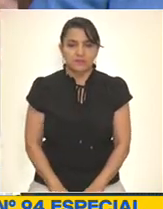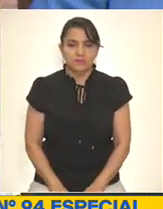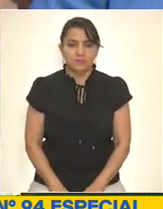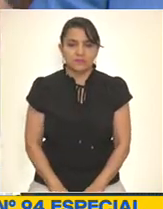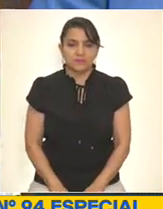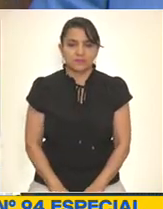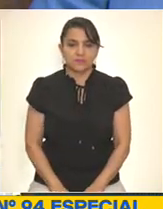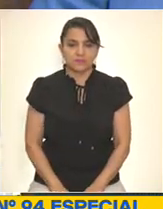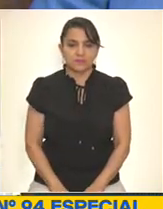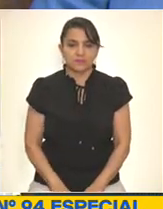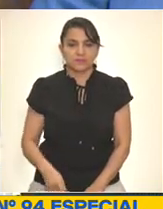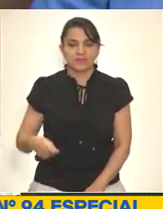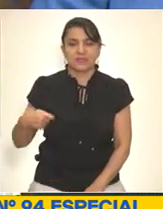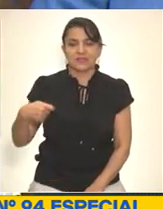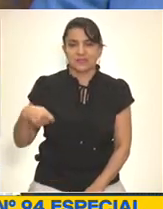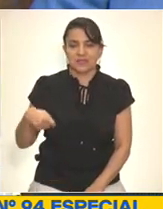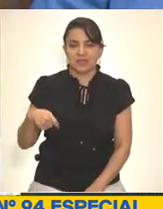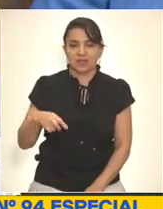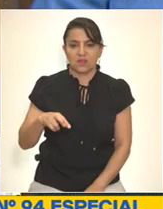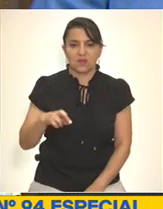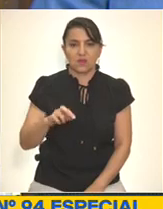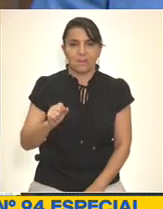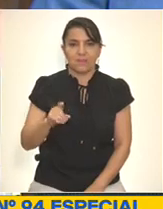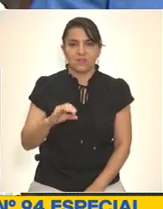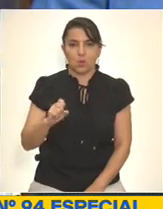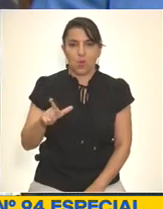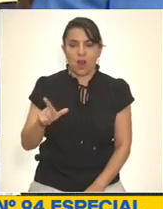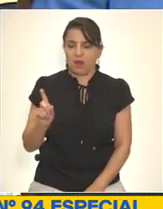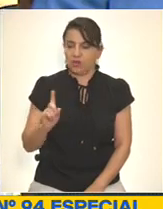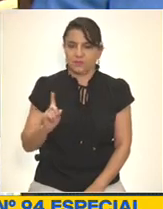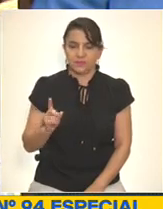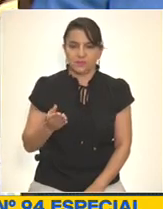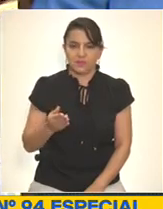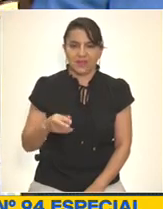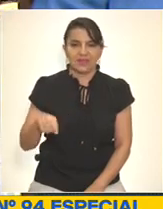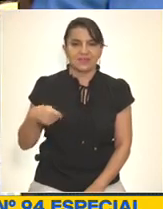Senadora Pascual no está. Senadora Allende.